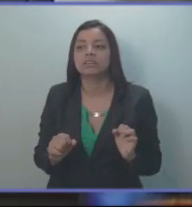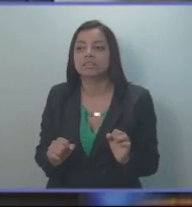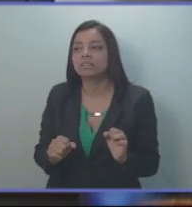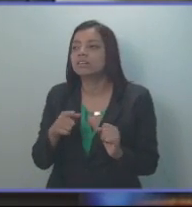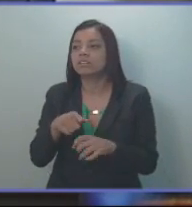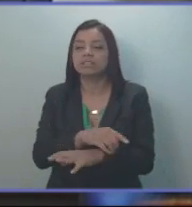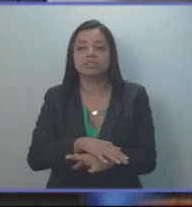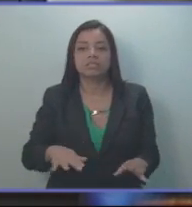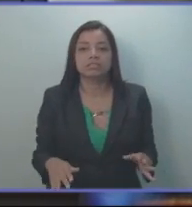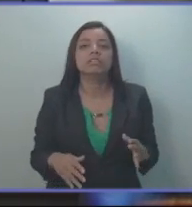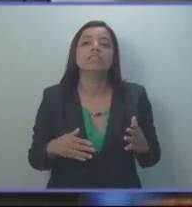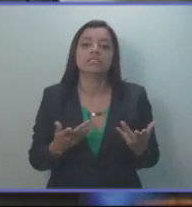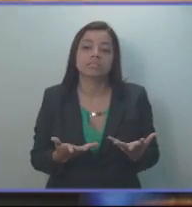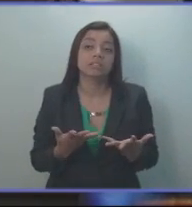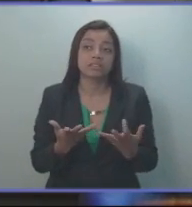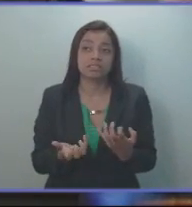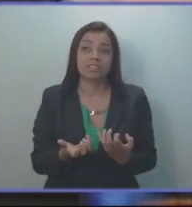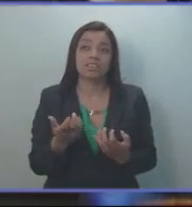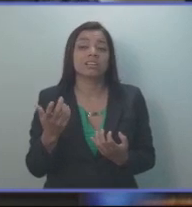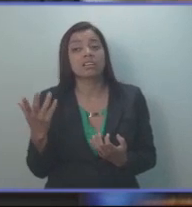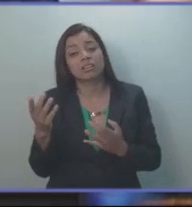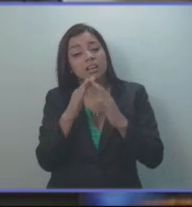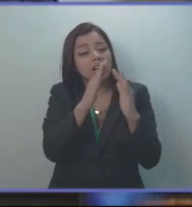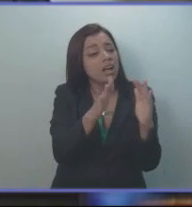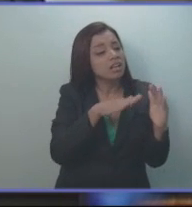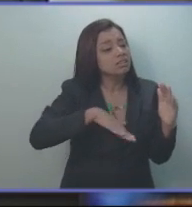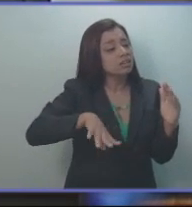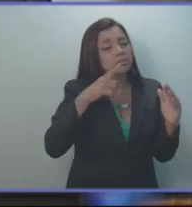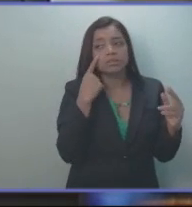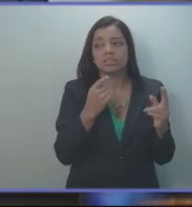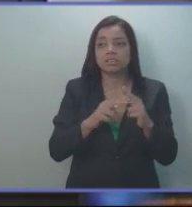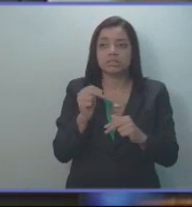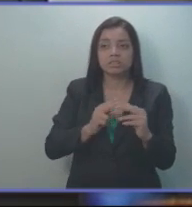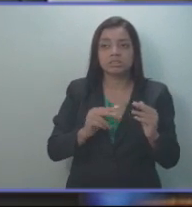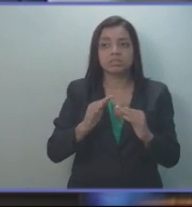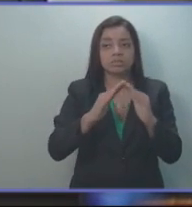terminó, y quieren regresar por lo menos a ver cómo se reconstruyen.